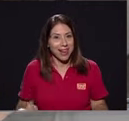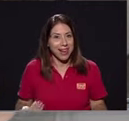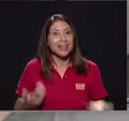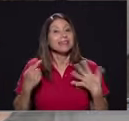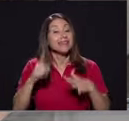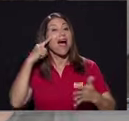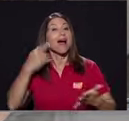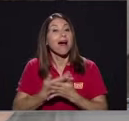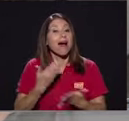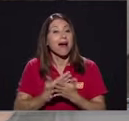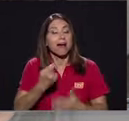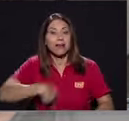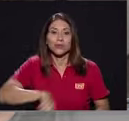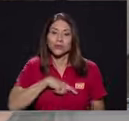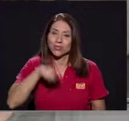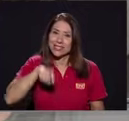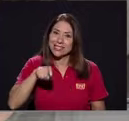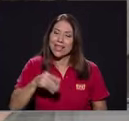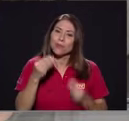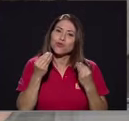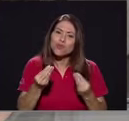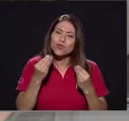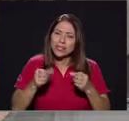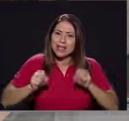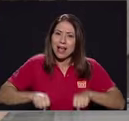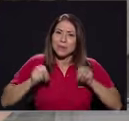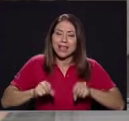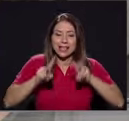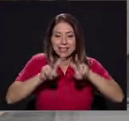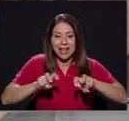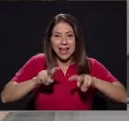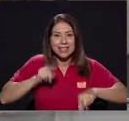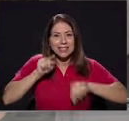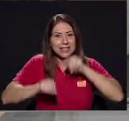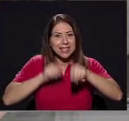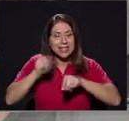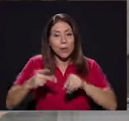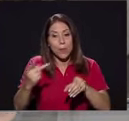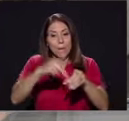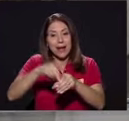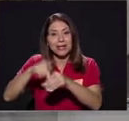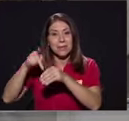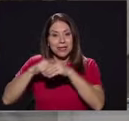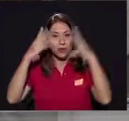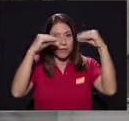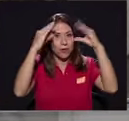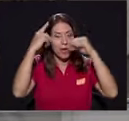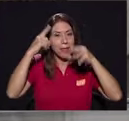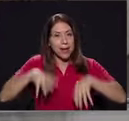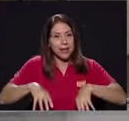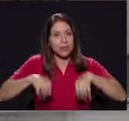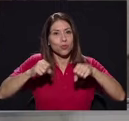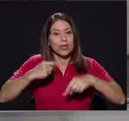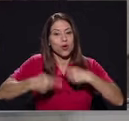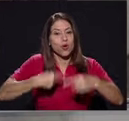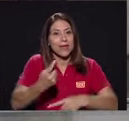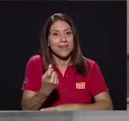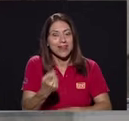en evidencia que necesitamos muchas capacidades de análisis crítico y de participación informada para poder asumir lo que